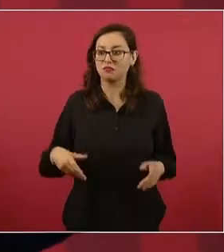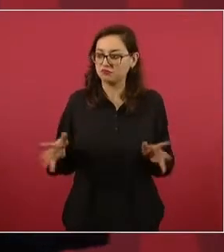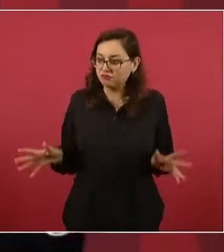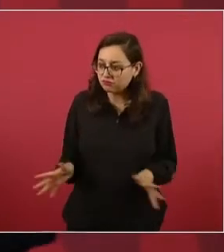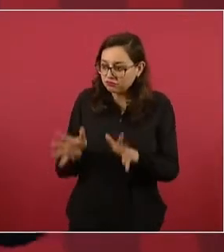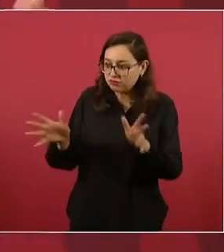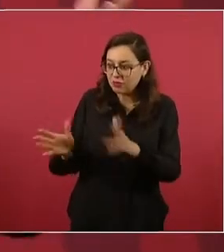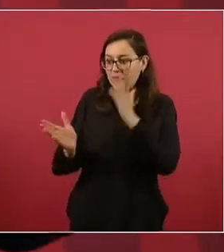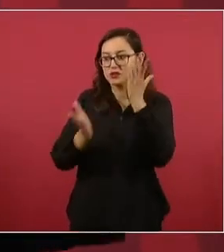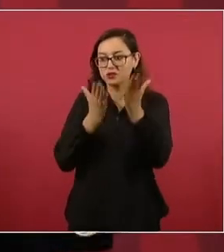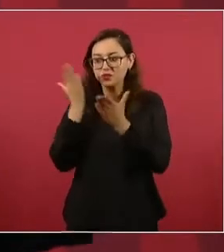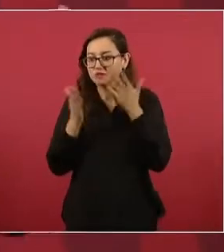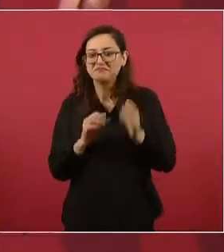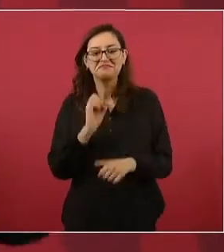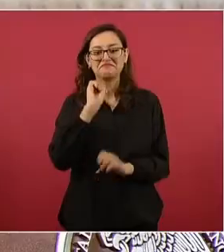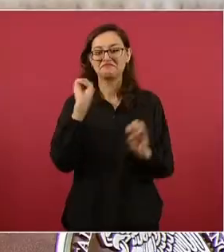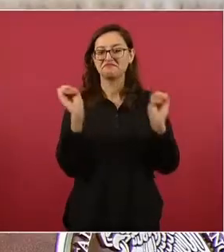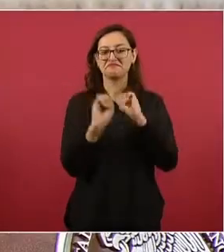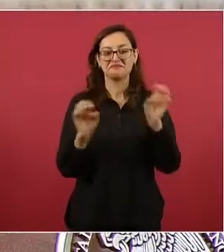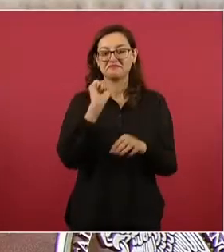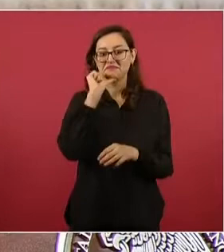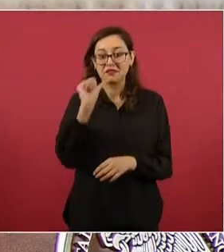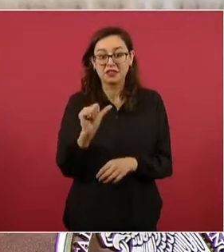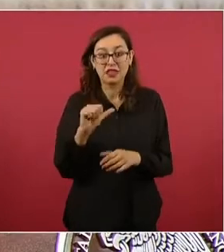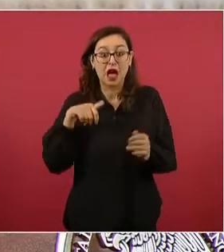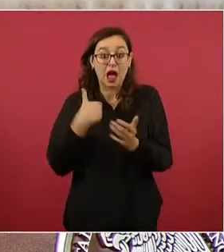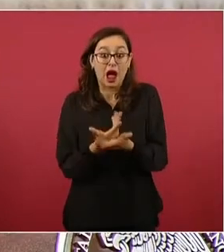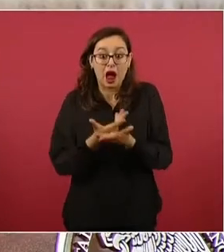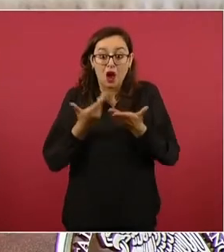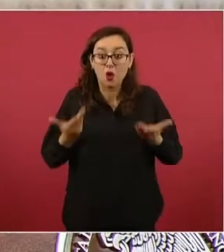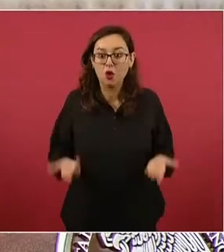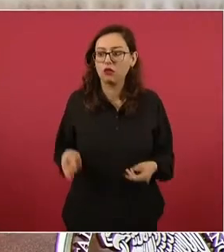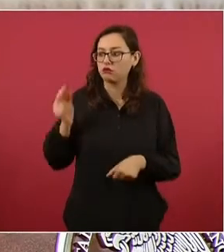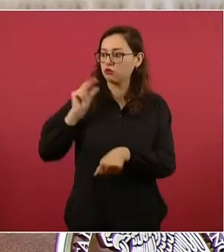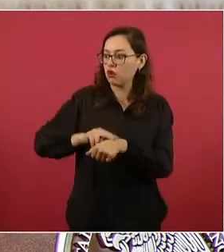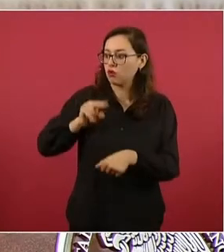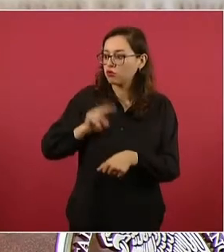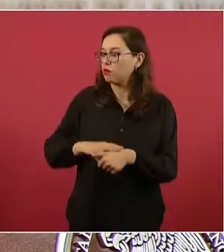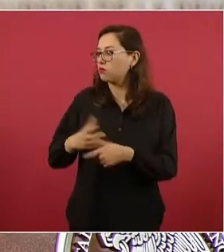hay médicos ni especialistas suficientes,